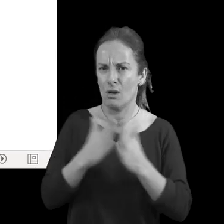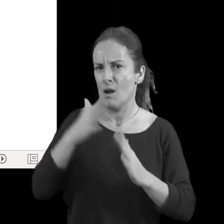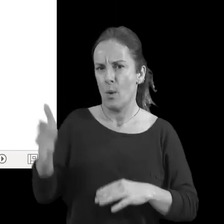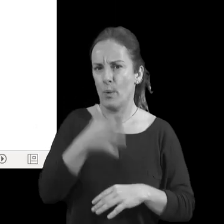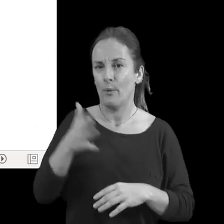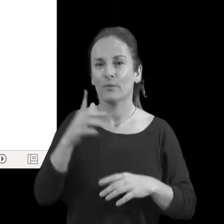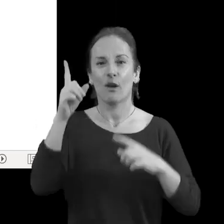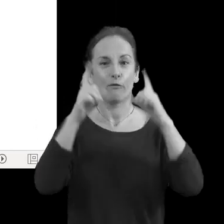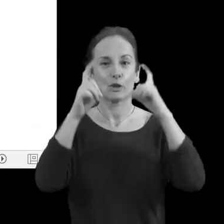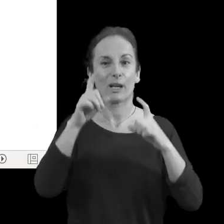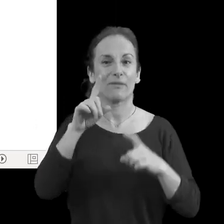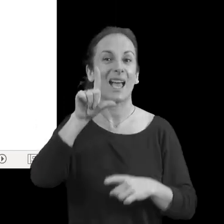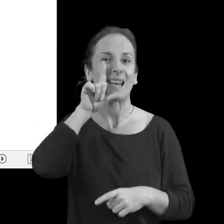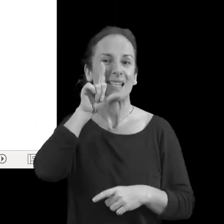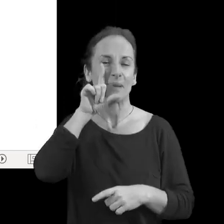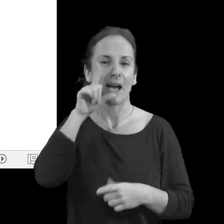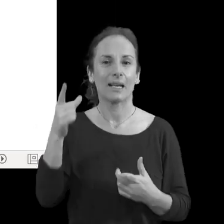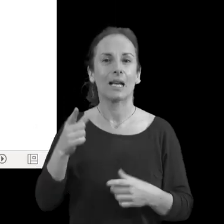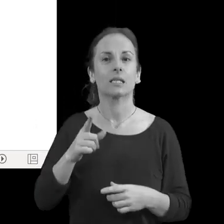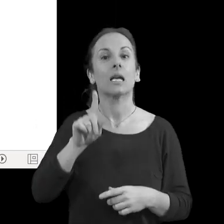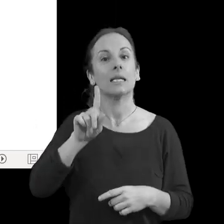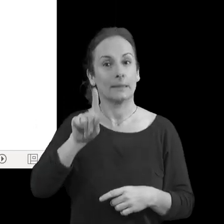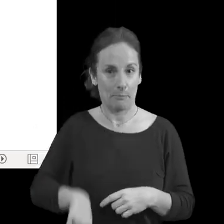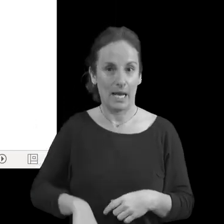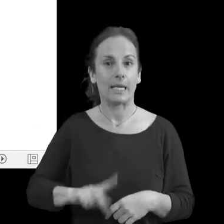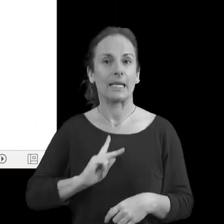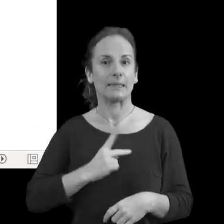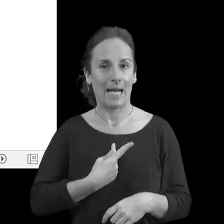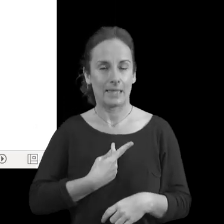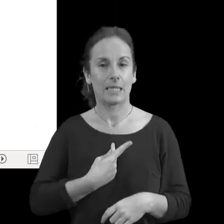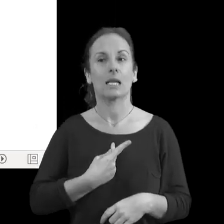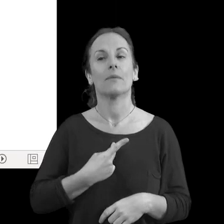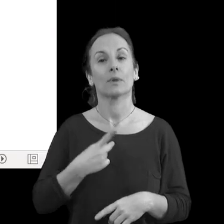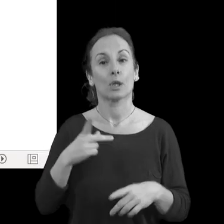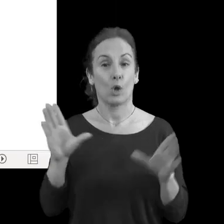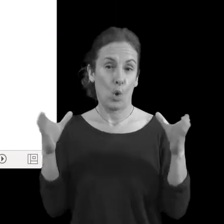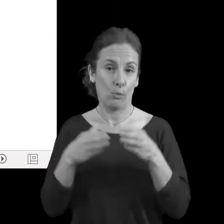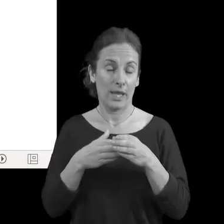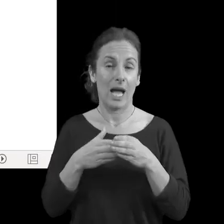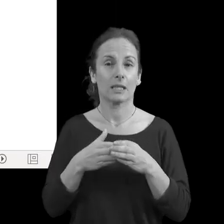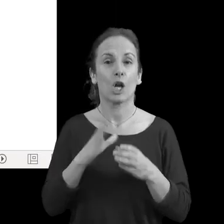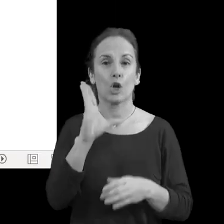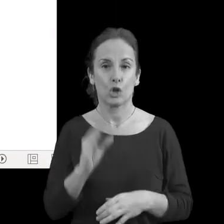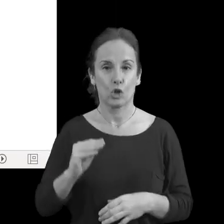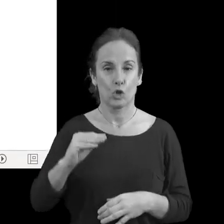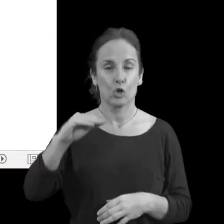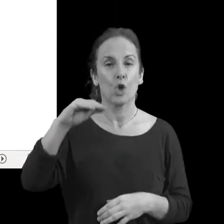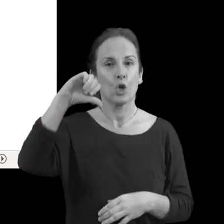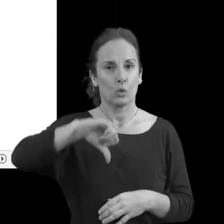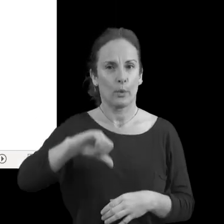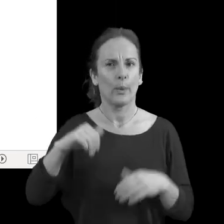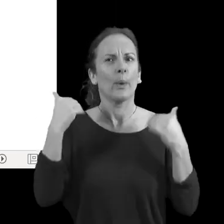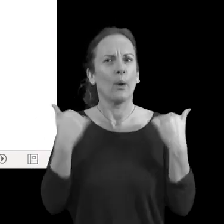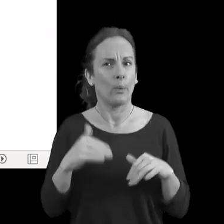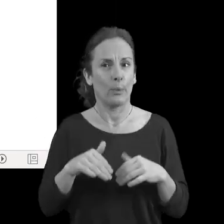de lesbianas, cis y trans de la comunidad sudafricana, ¿no? Que creo que tienen realmente un montón de mérito, ¿no?